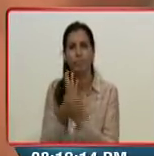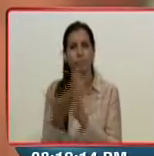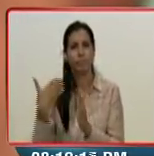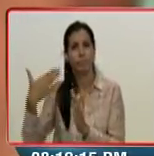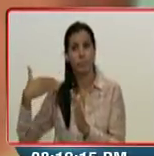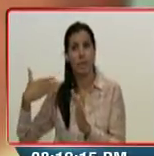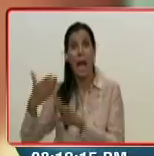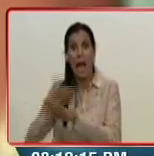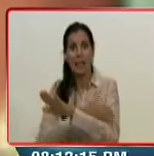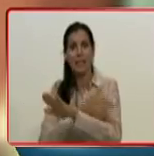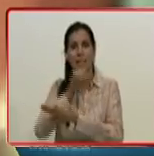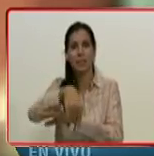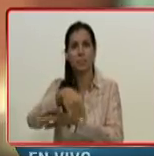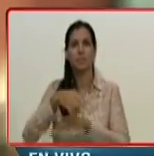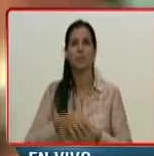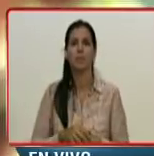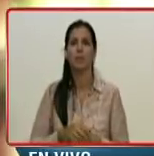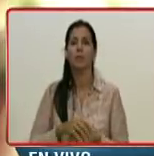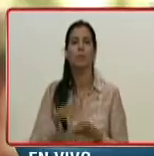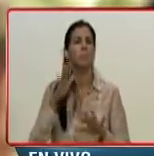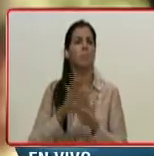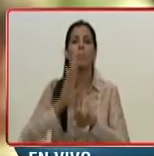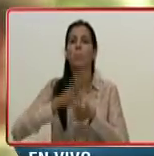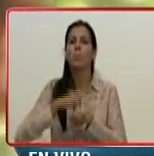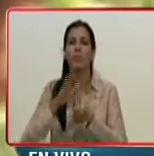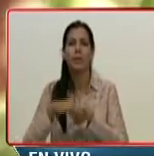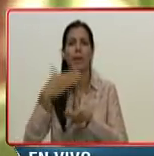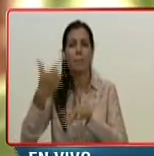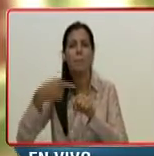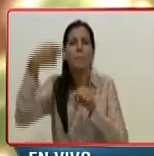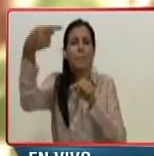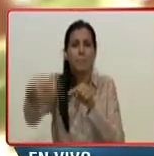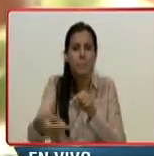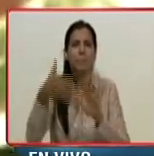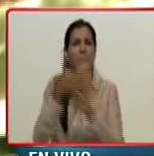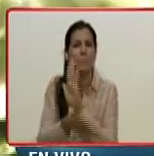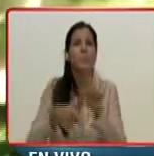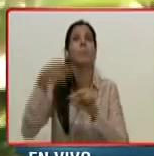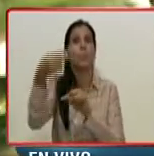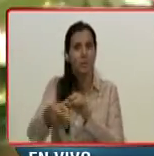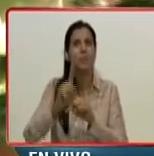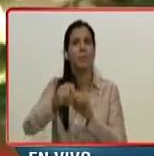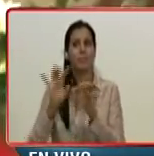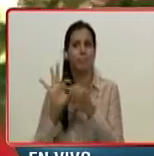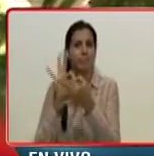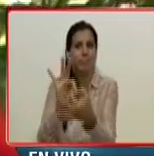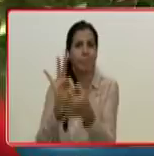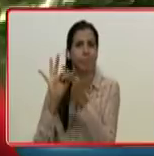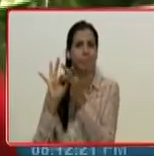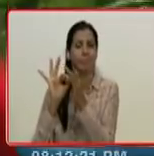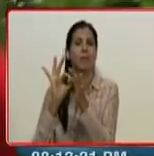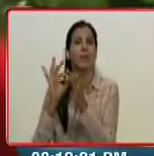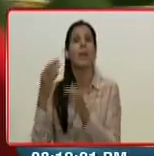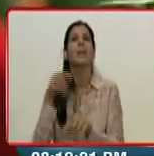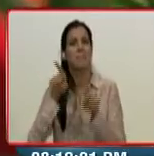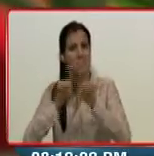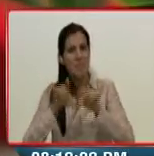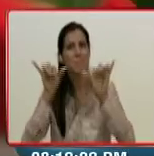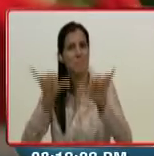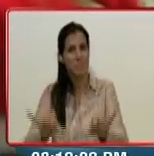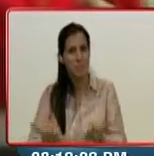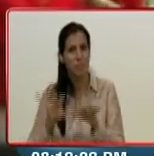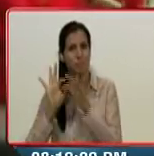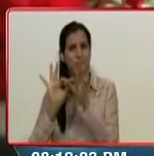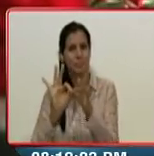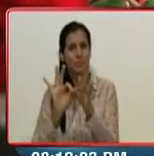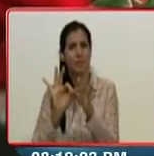precedentes, sino también como una causa de los eventos históricos que ocurrieron luego. De allí la expresión utilizada por el comandante